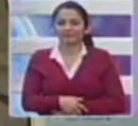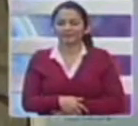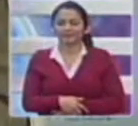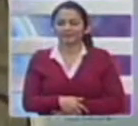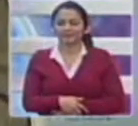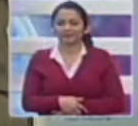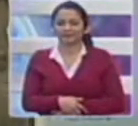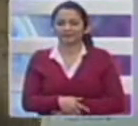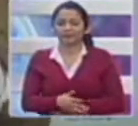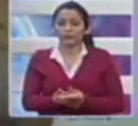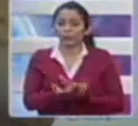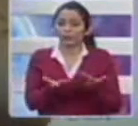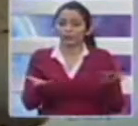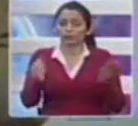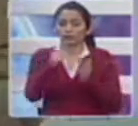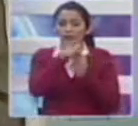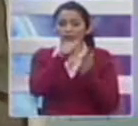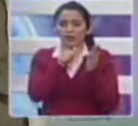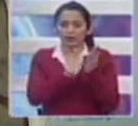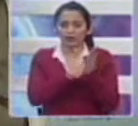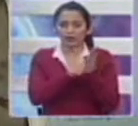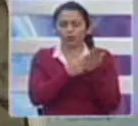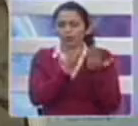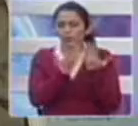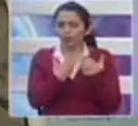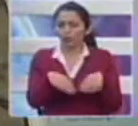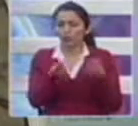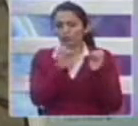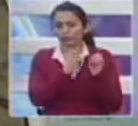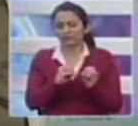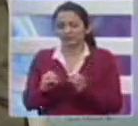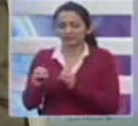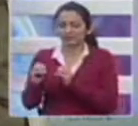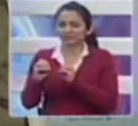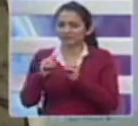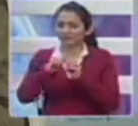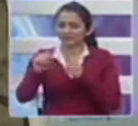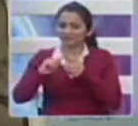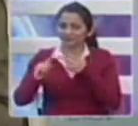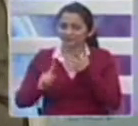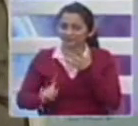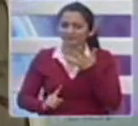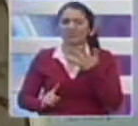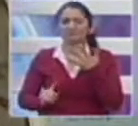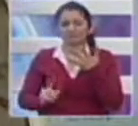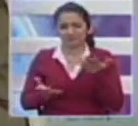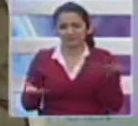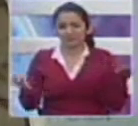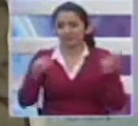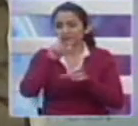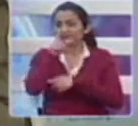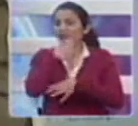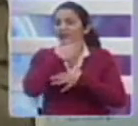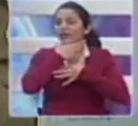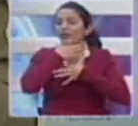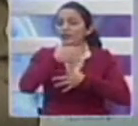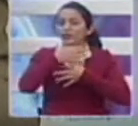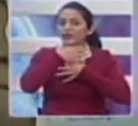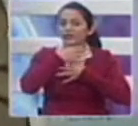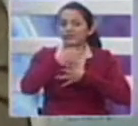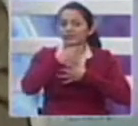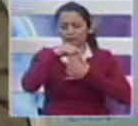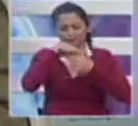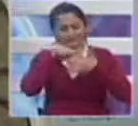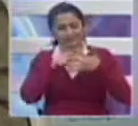una diversidad realmente en los actos. Tenemos actos para todos los gustos, para todos los colores, que la gente pueda disfrutar